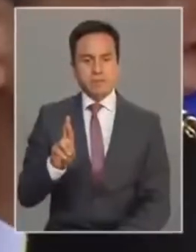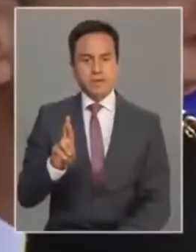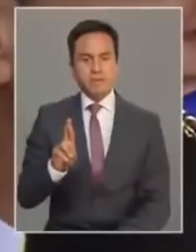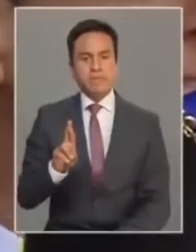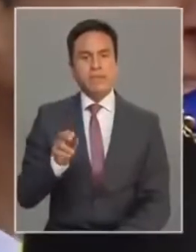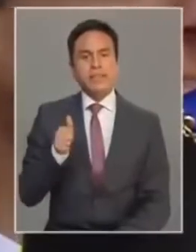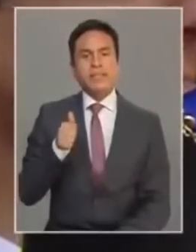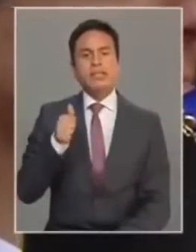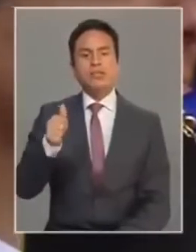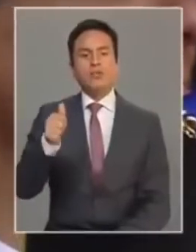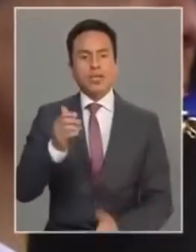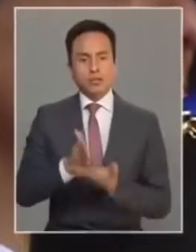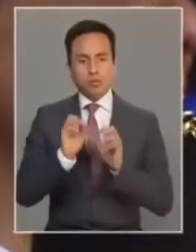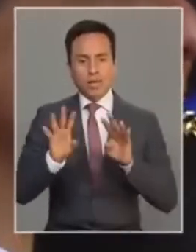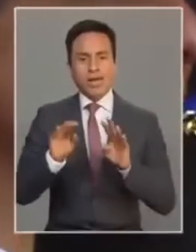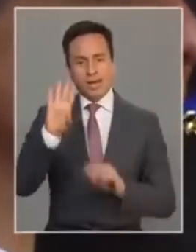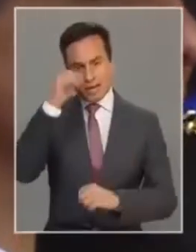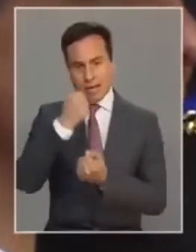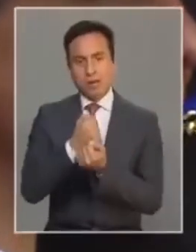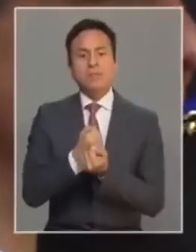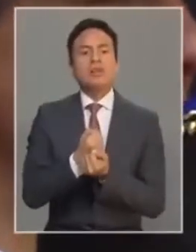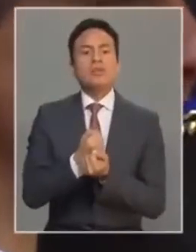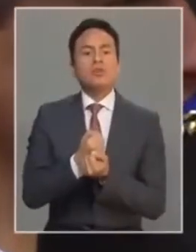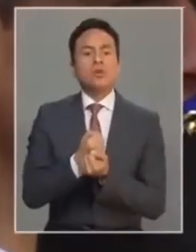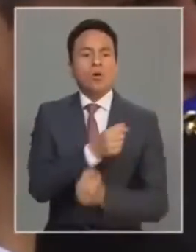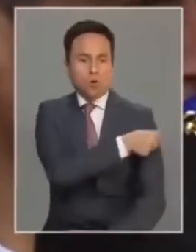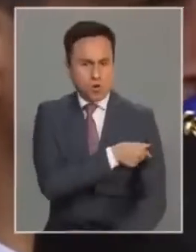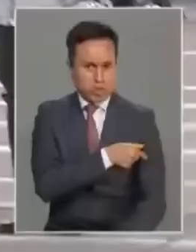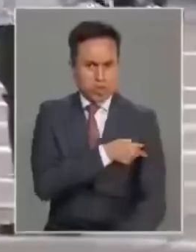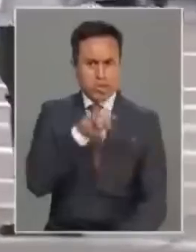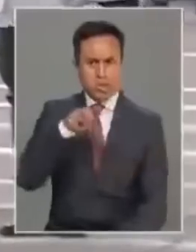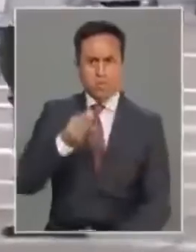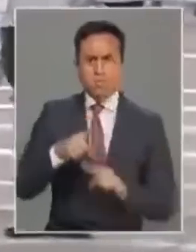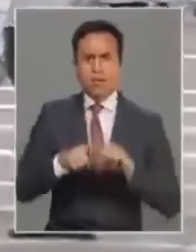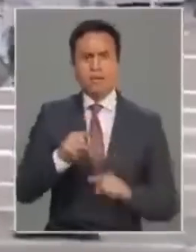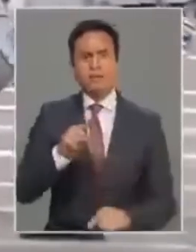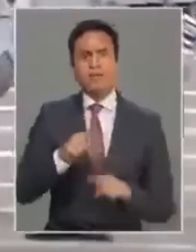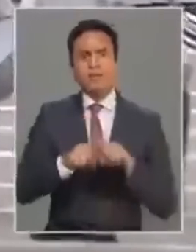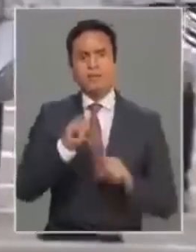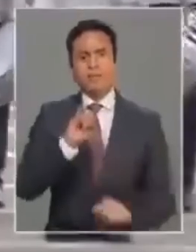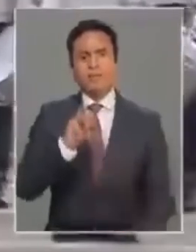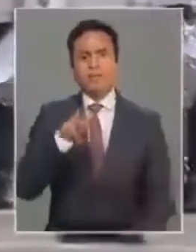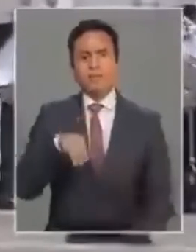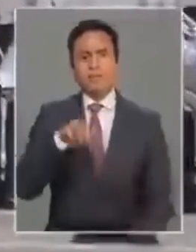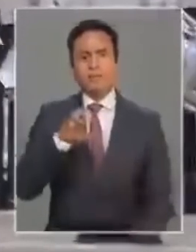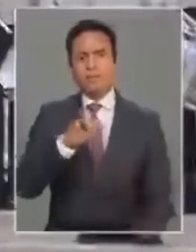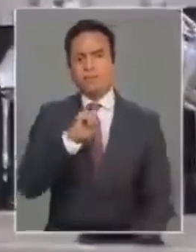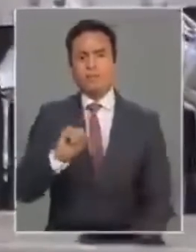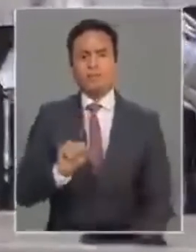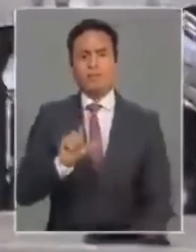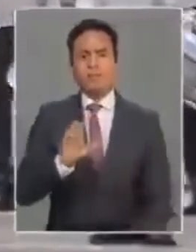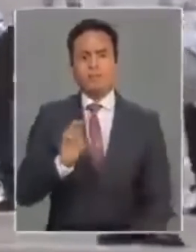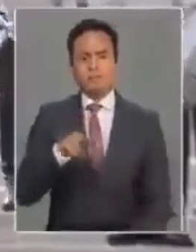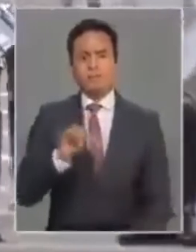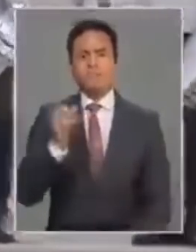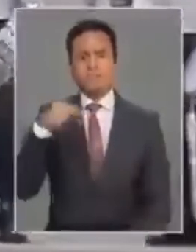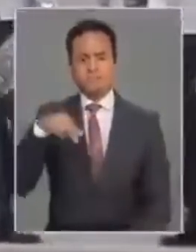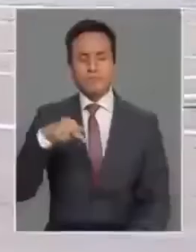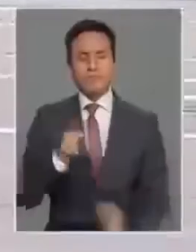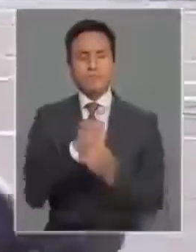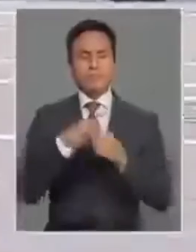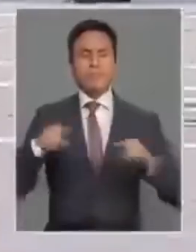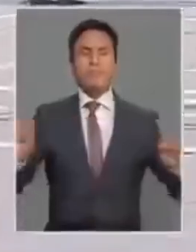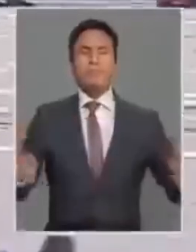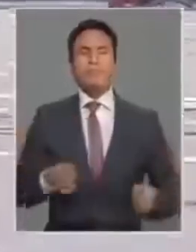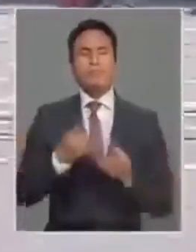pronto son como líderes y son como un ejemplo a seguir de parte de esta nueva generación. Entonces, a mí me gustó el video, la verdad, y todavía